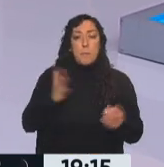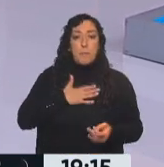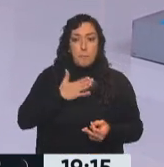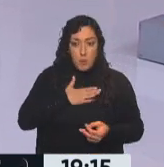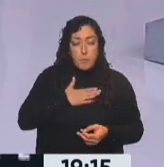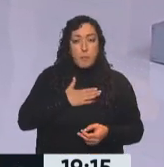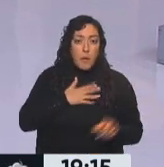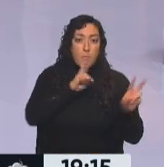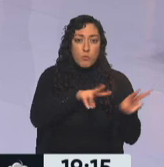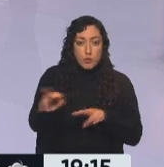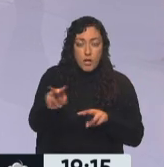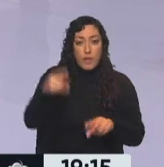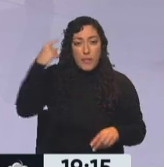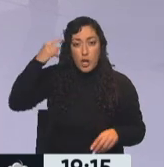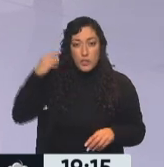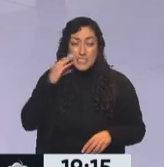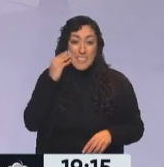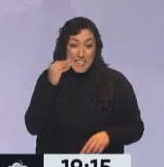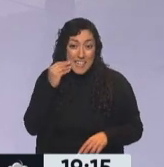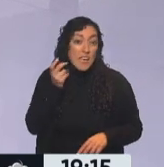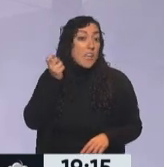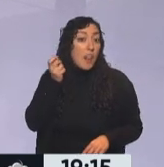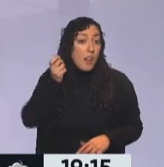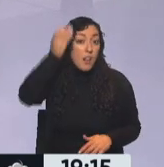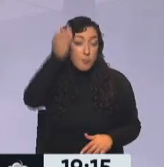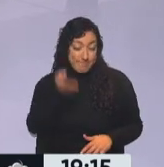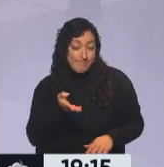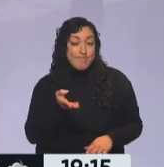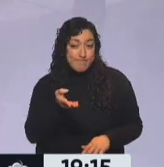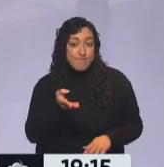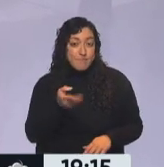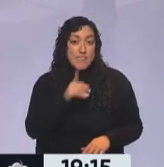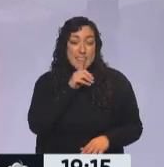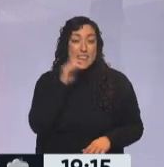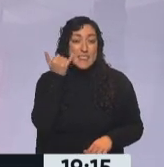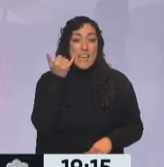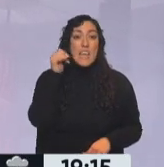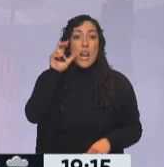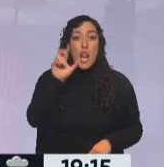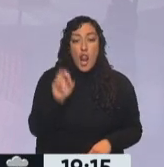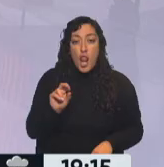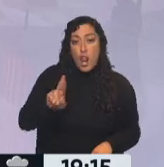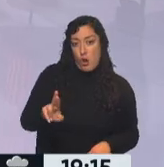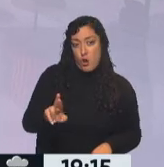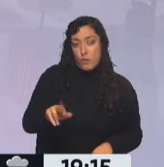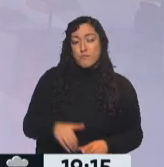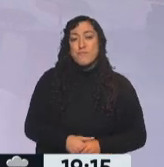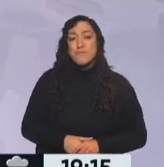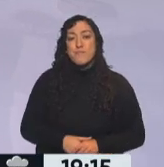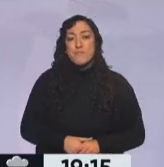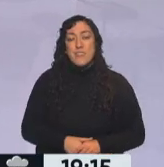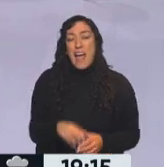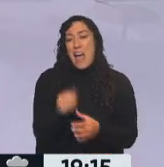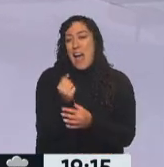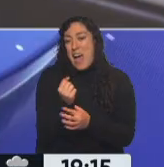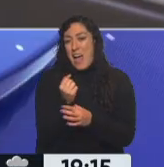and Albert en Londres, en Inglaterra? Sí, es ella nada más ni nada menos que Taylor Swift. Esta gran artista